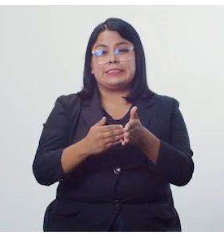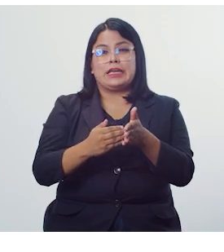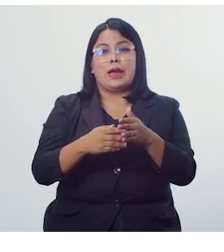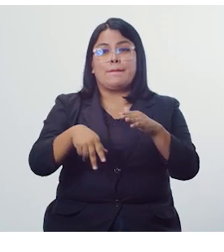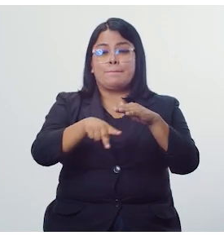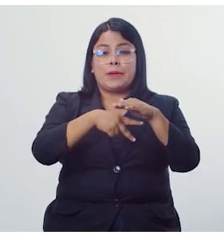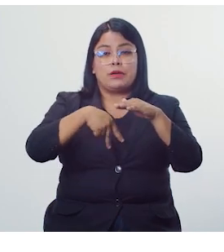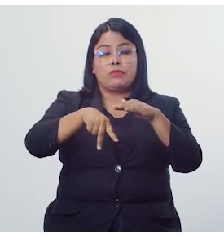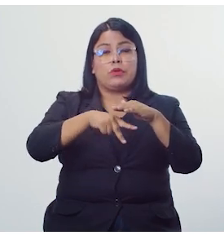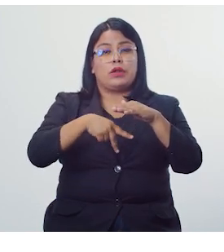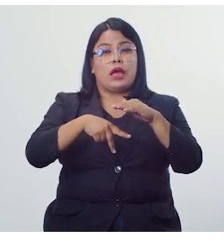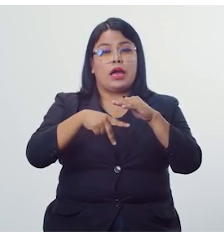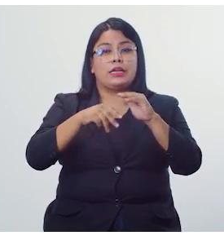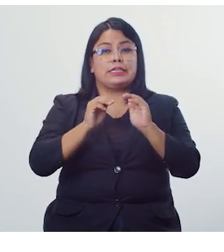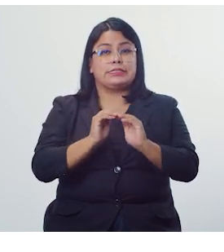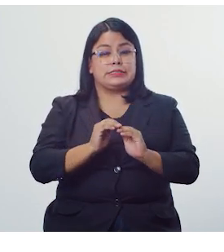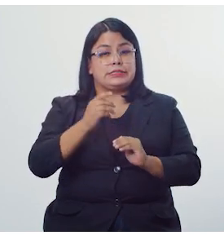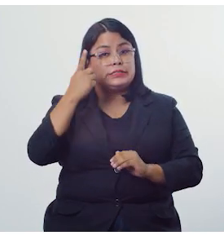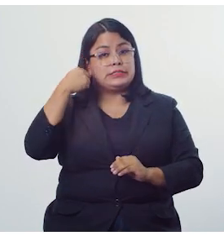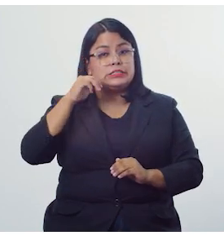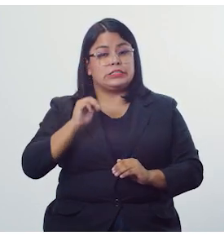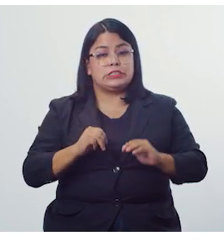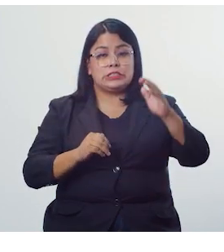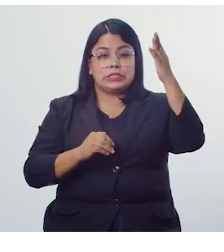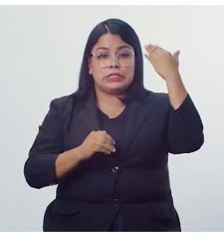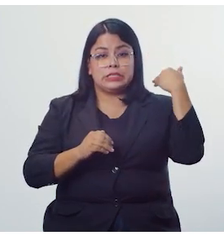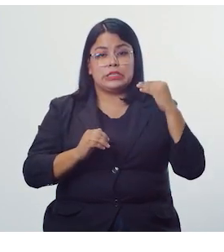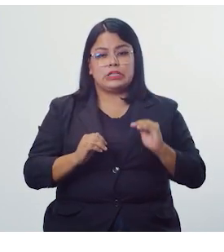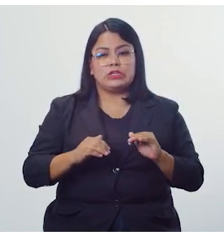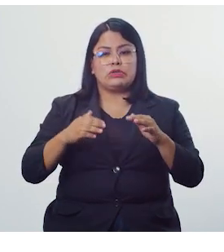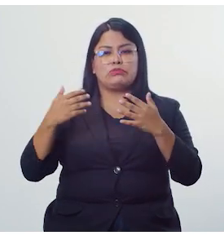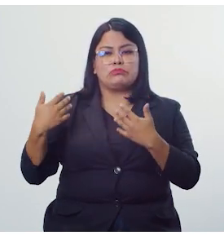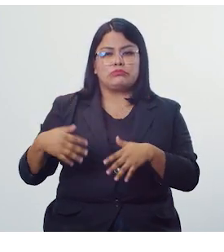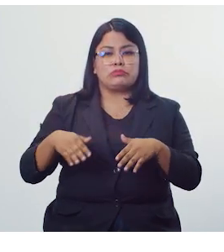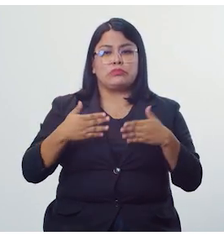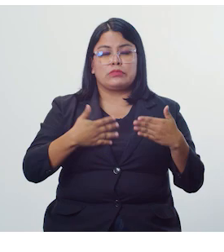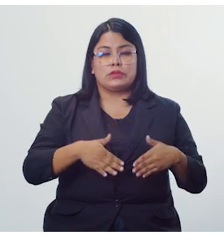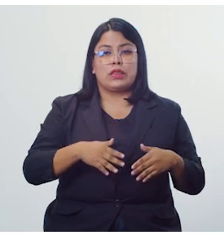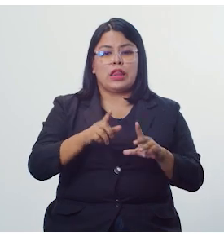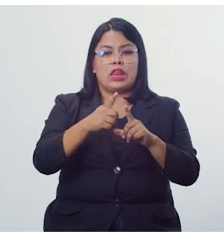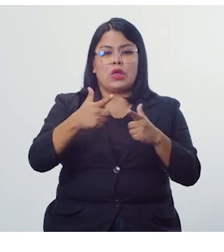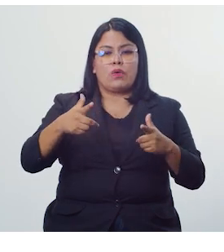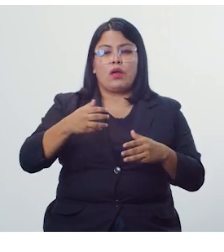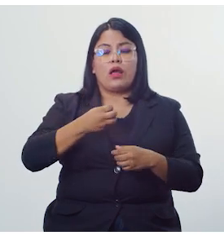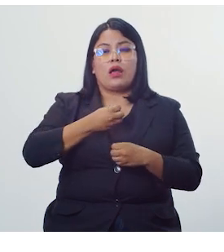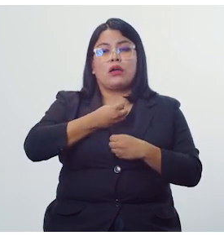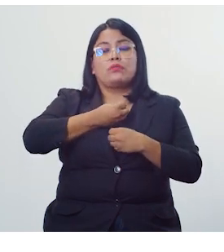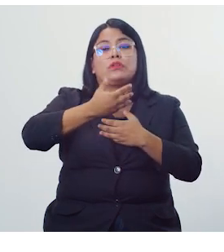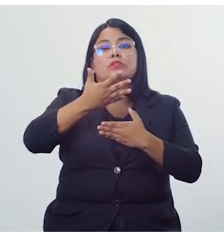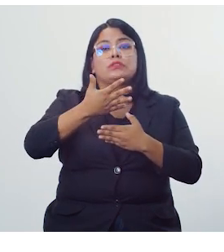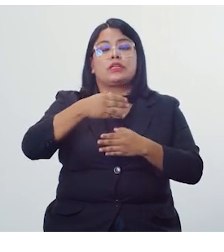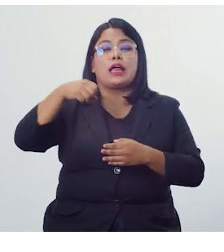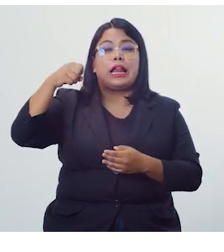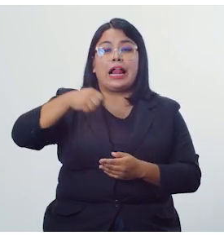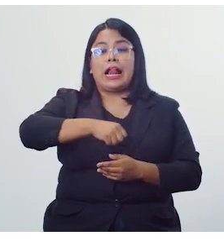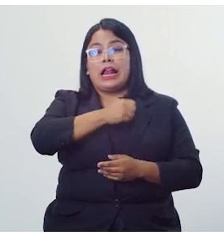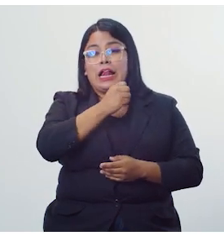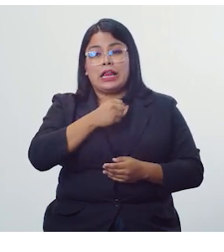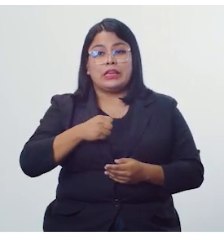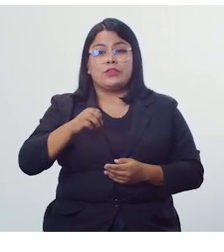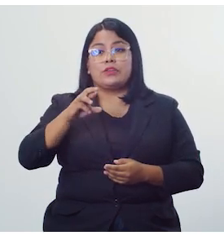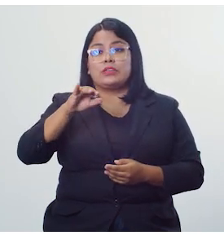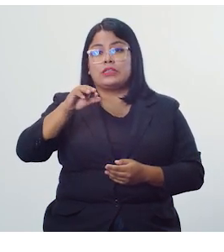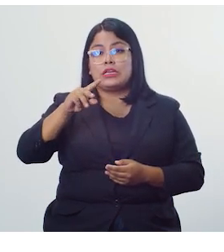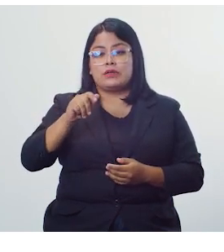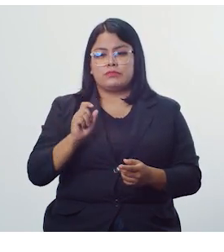En parvularia, los niños juegan con el lenguaje oral a través de poemas, cantos, rimas.